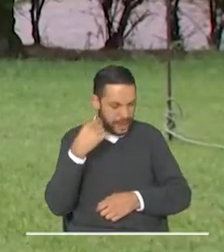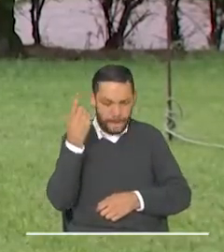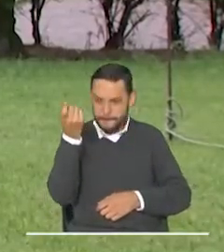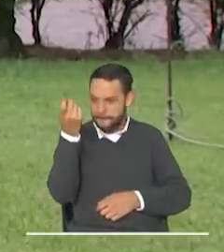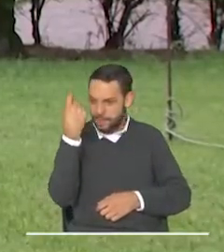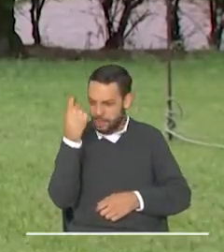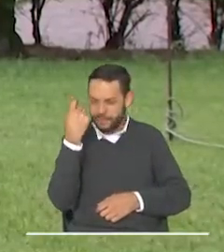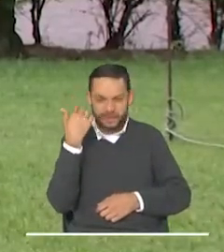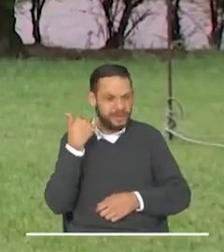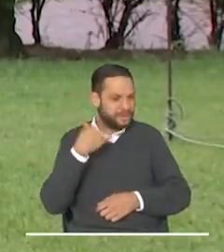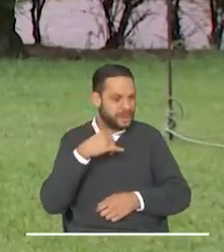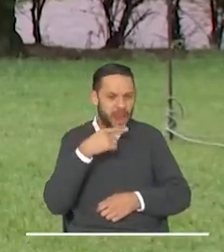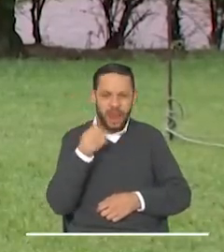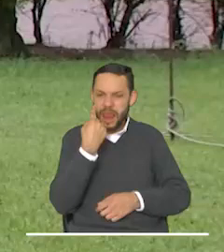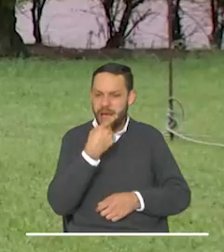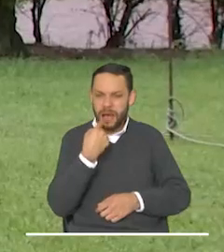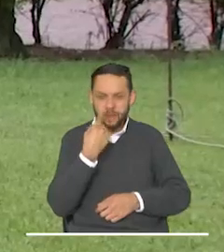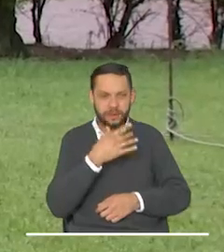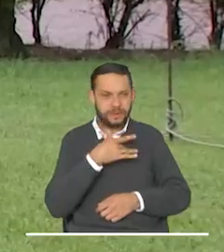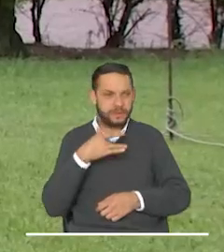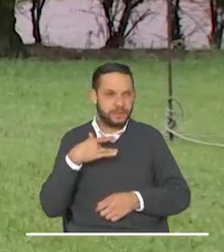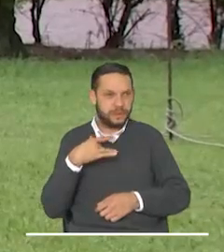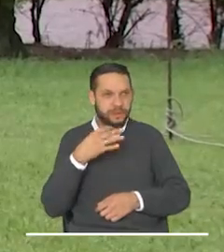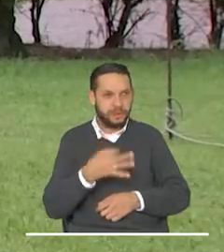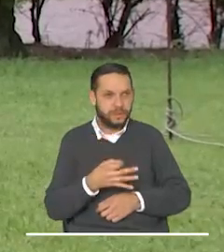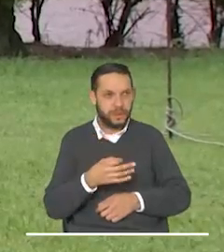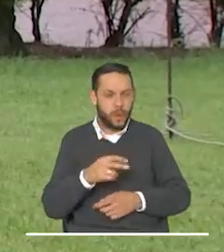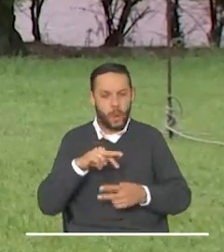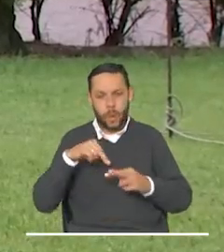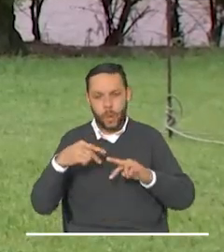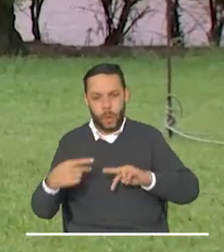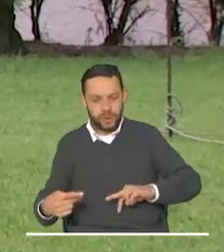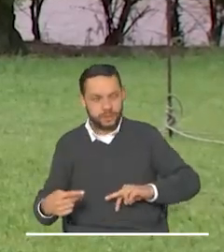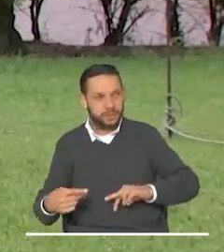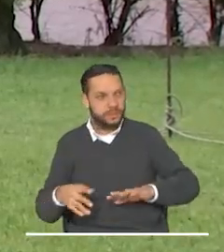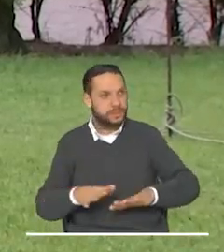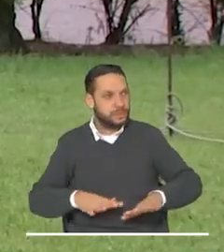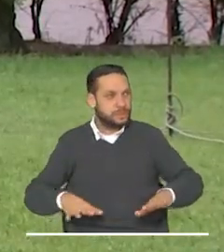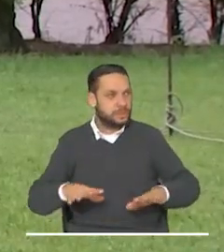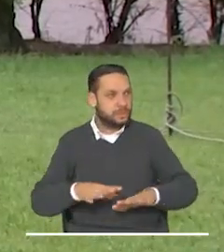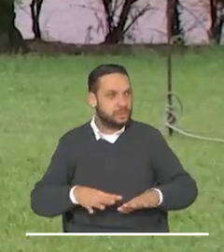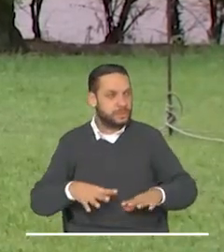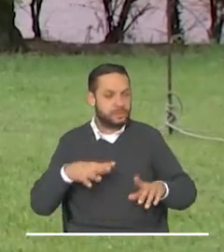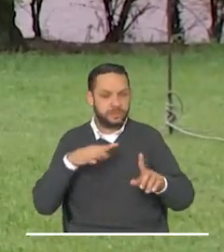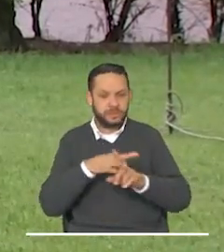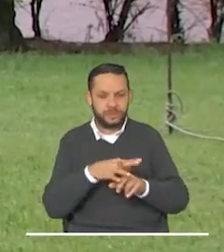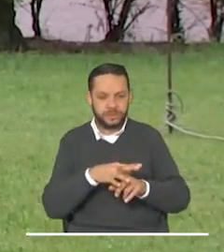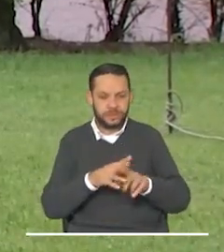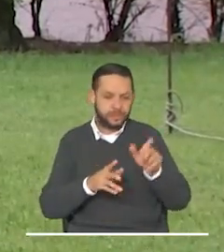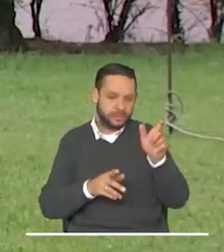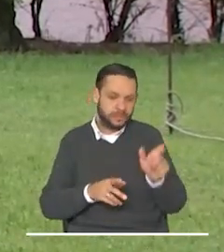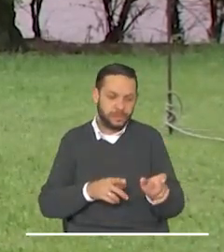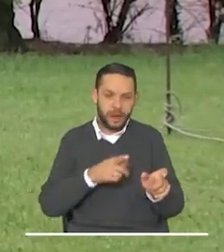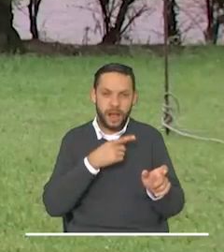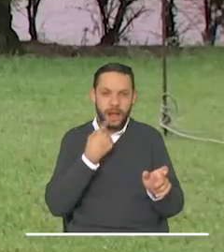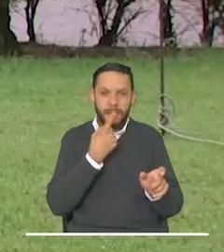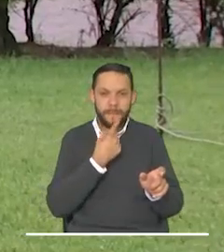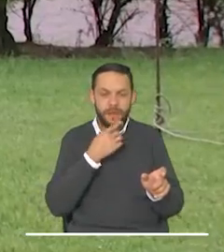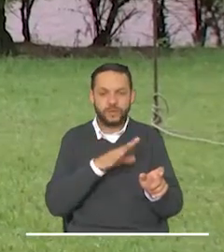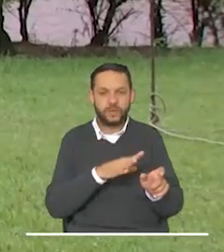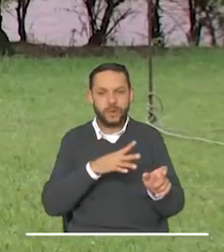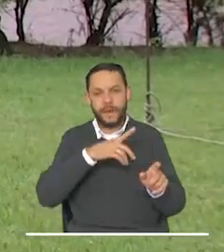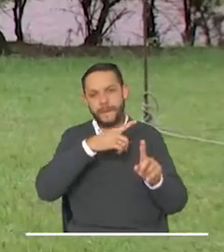oral fuese sana pero para este sujeto en donde su hipocampo recuerda esos dos su condición oral es patológica